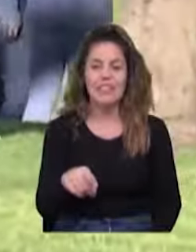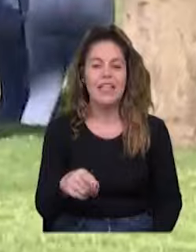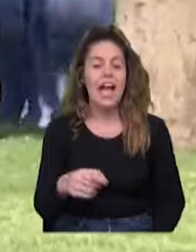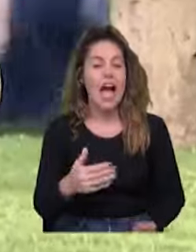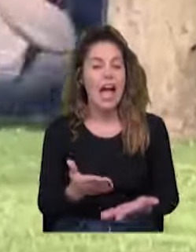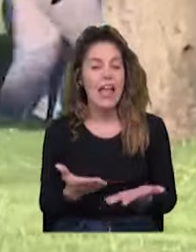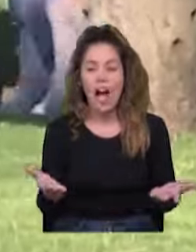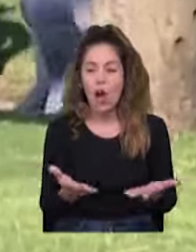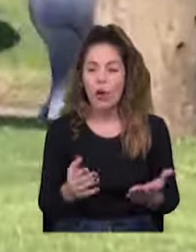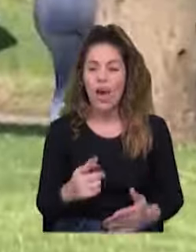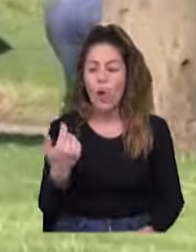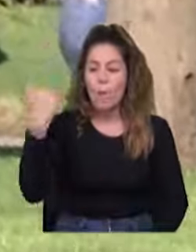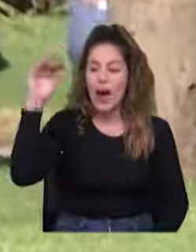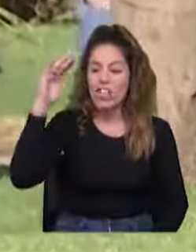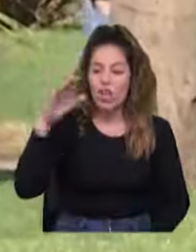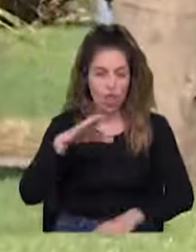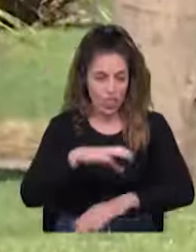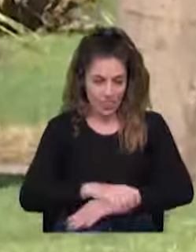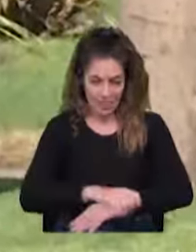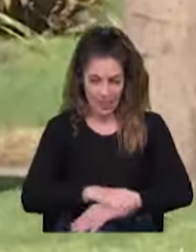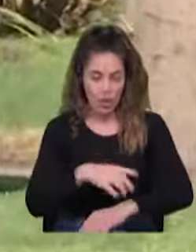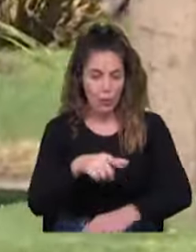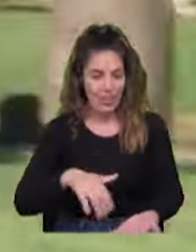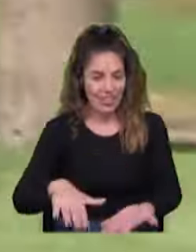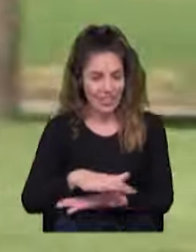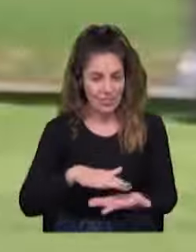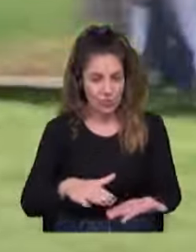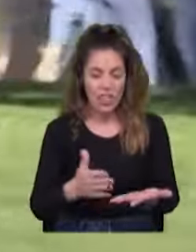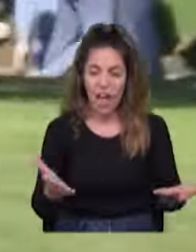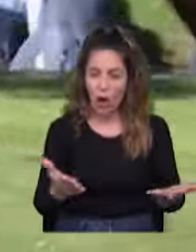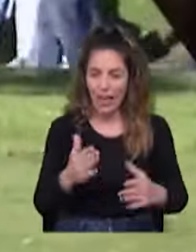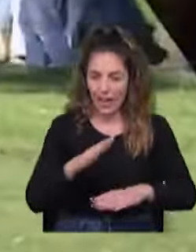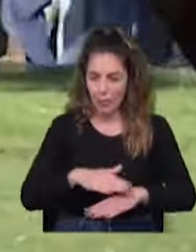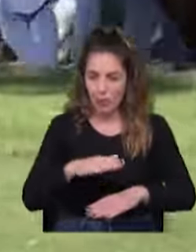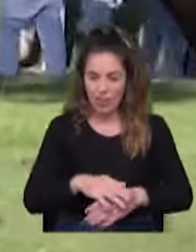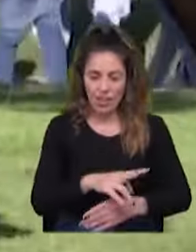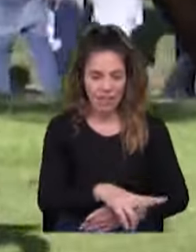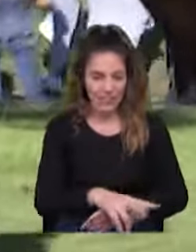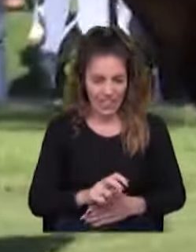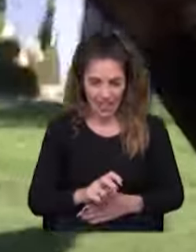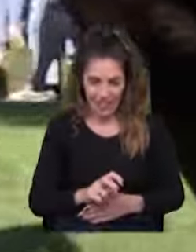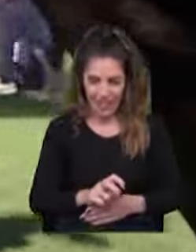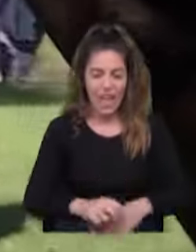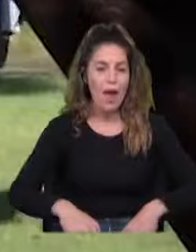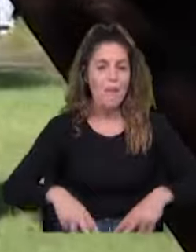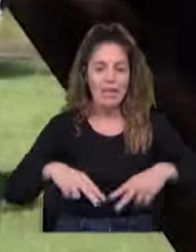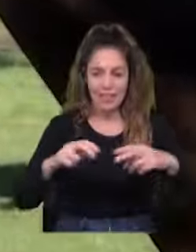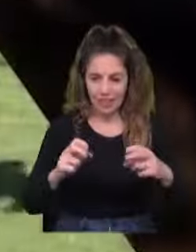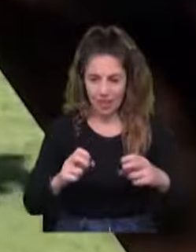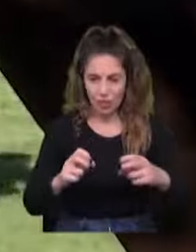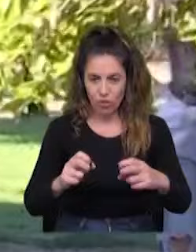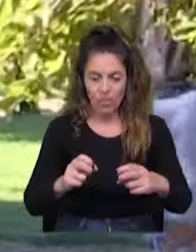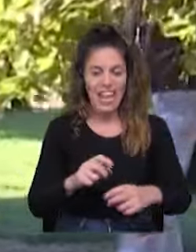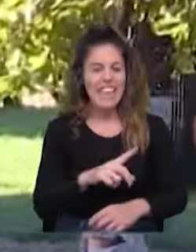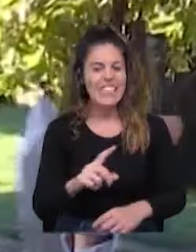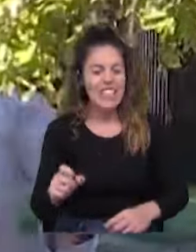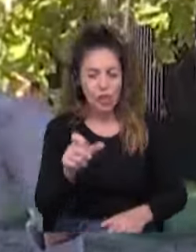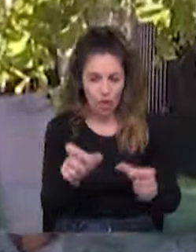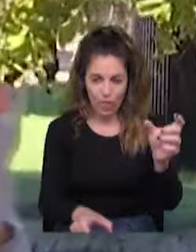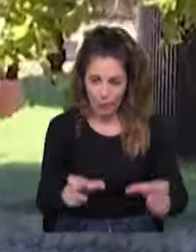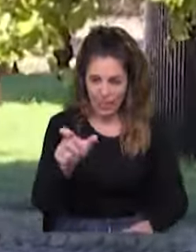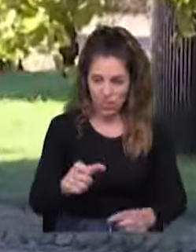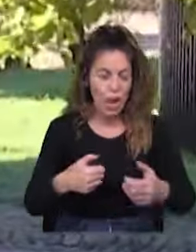momento hay un mayor detenido por esta situación el caso está a cargo de la fiscal de flagrancia Mirna busic cientos de personas